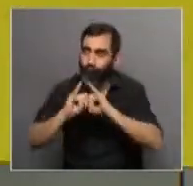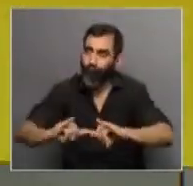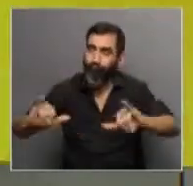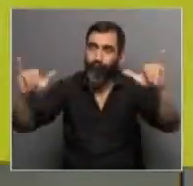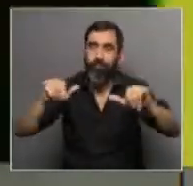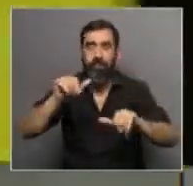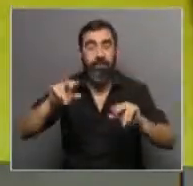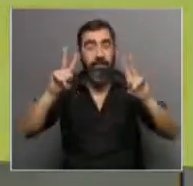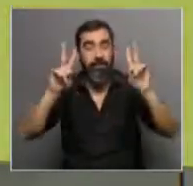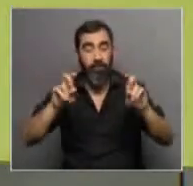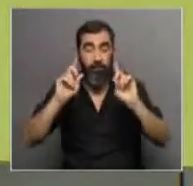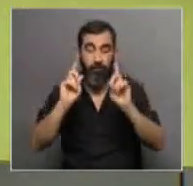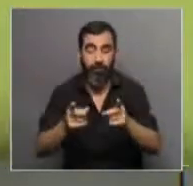difundir